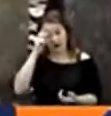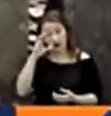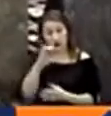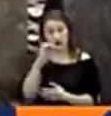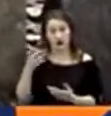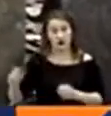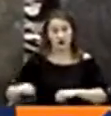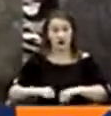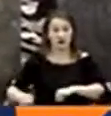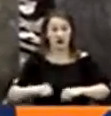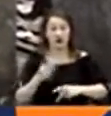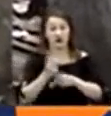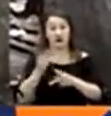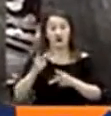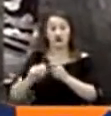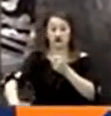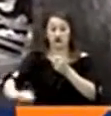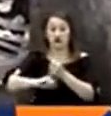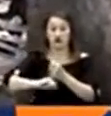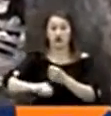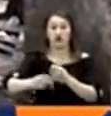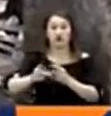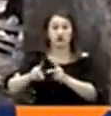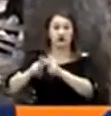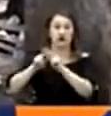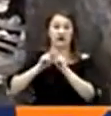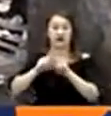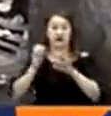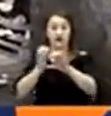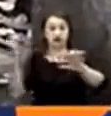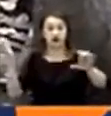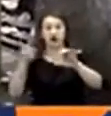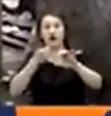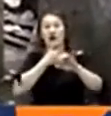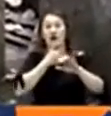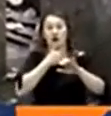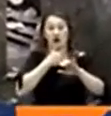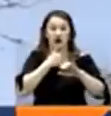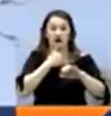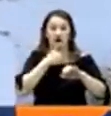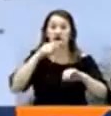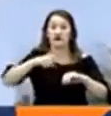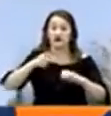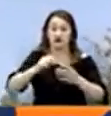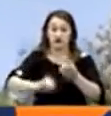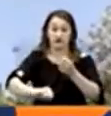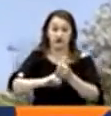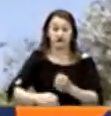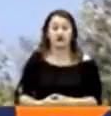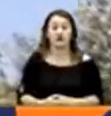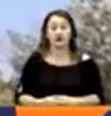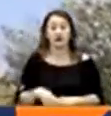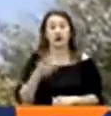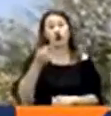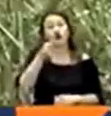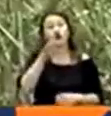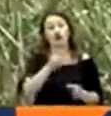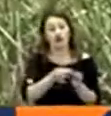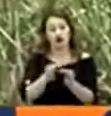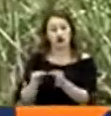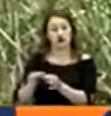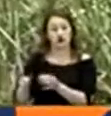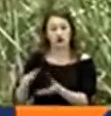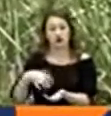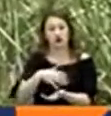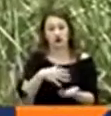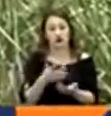Gestión de Riesgos, nos siga apoyando con el préstamo de un carro tanque, un carro cisterna para recolección de agua. En total son 12 municipios en Santander que están